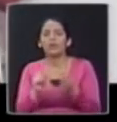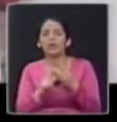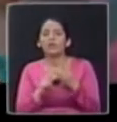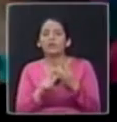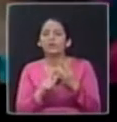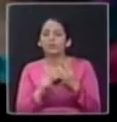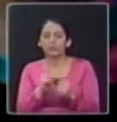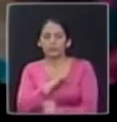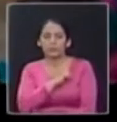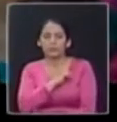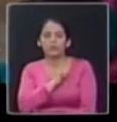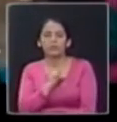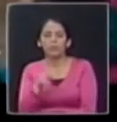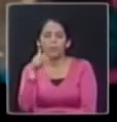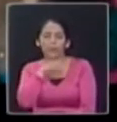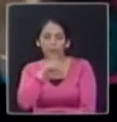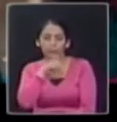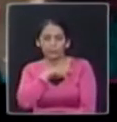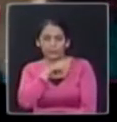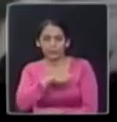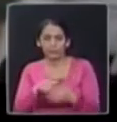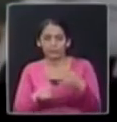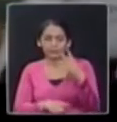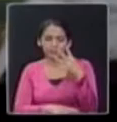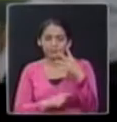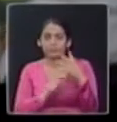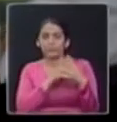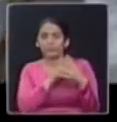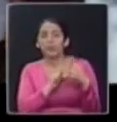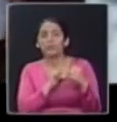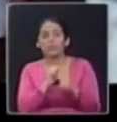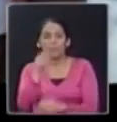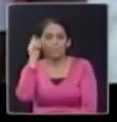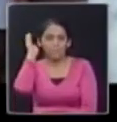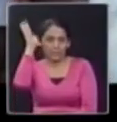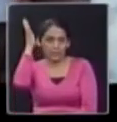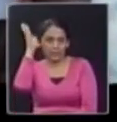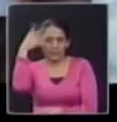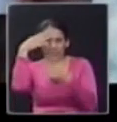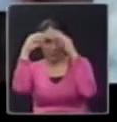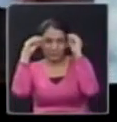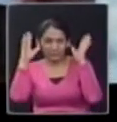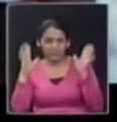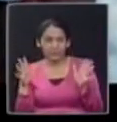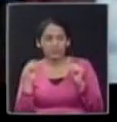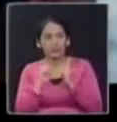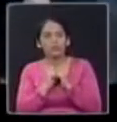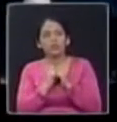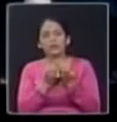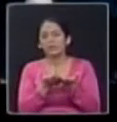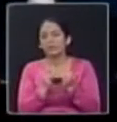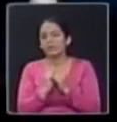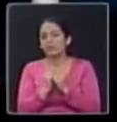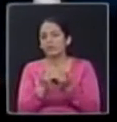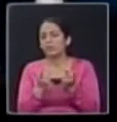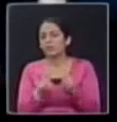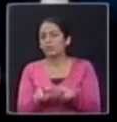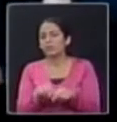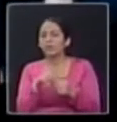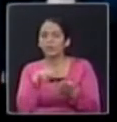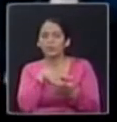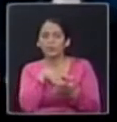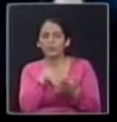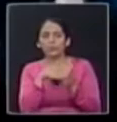Viejo. Las cuatro universidades con docentes y estudiantes que han sido capacitados, entrenados